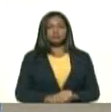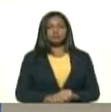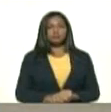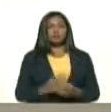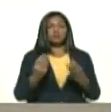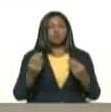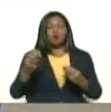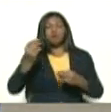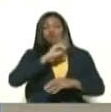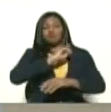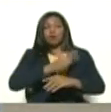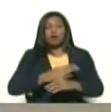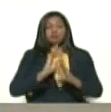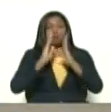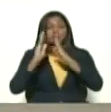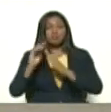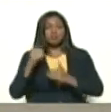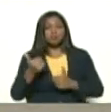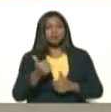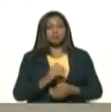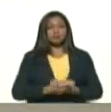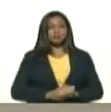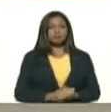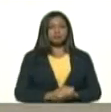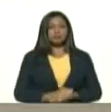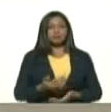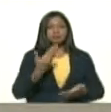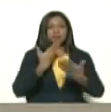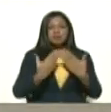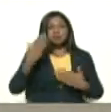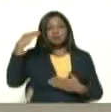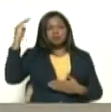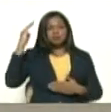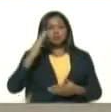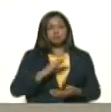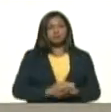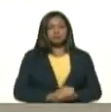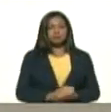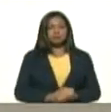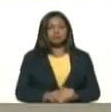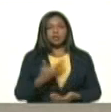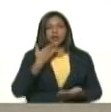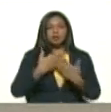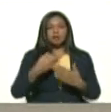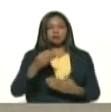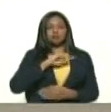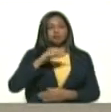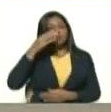muy poderoso, muy bien organizado, gracias a Dios, gracias a nuestro pueblo.